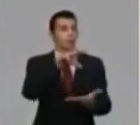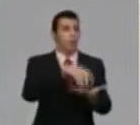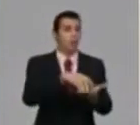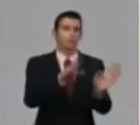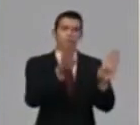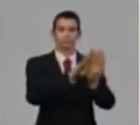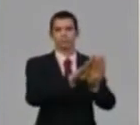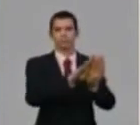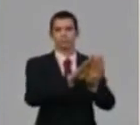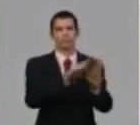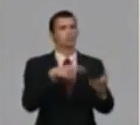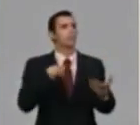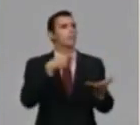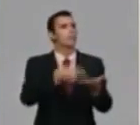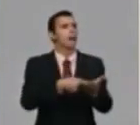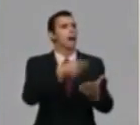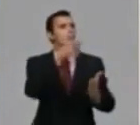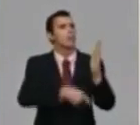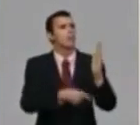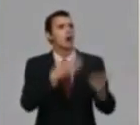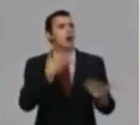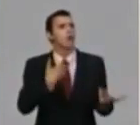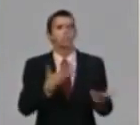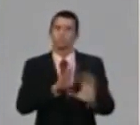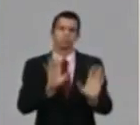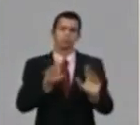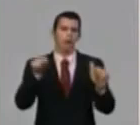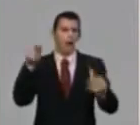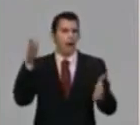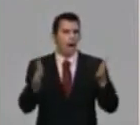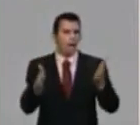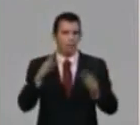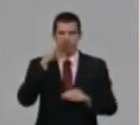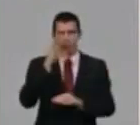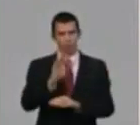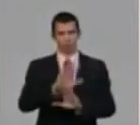para la duplicidad y para que pasen a la vía de apremio las multas que estaban impuestas hasta esa fecha.